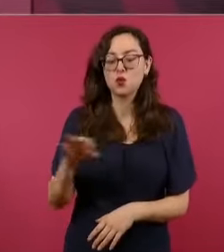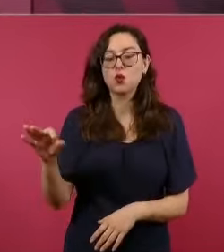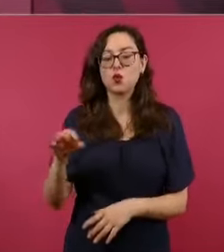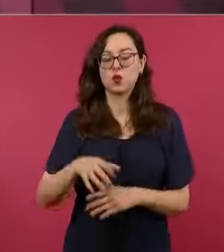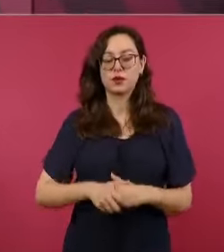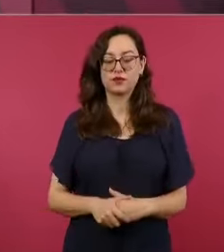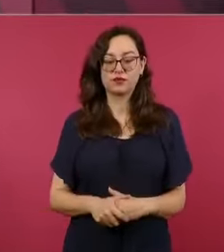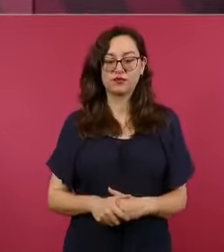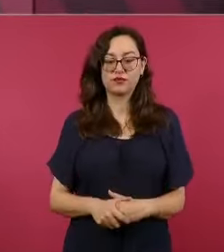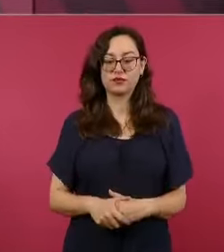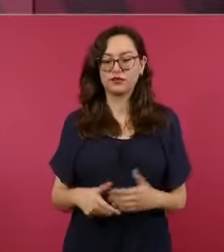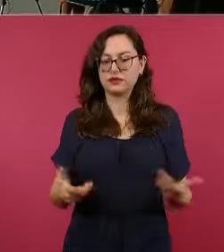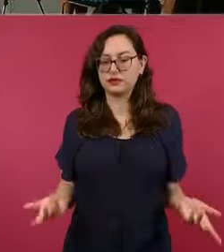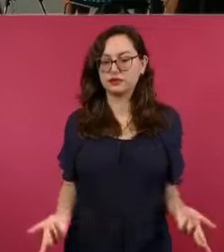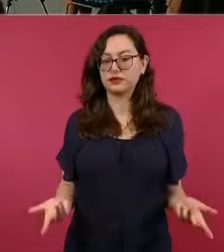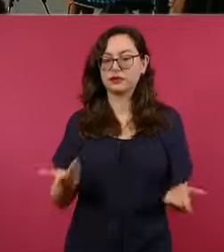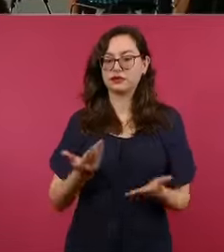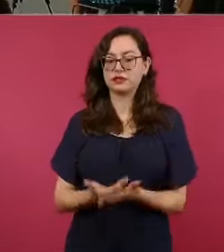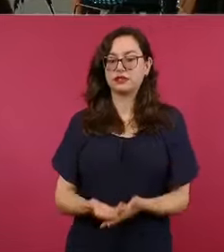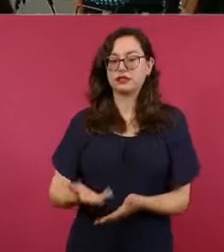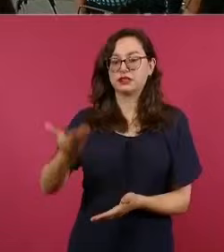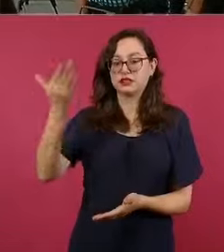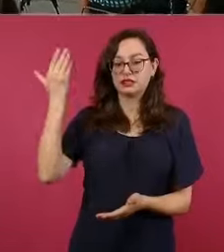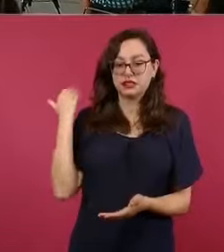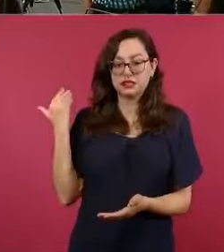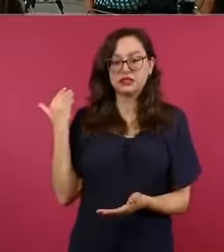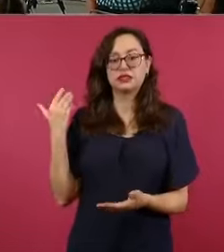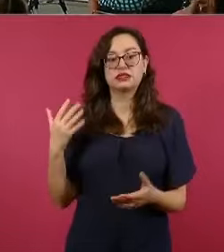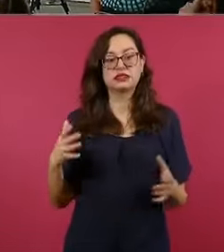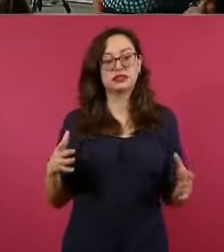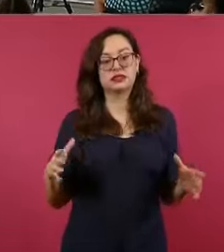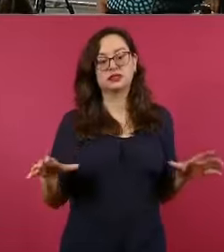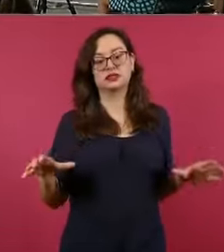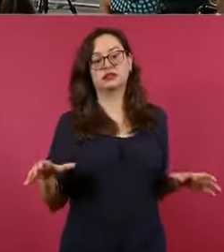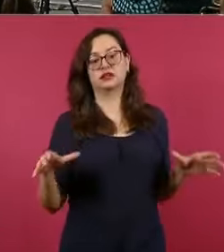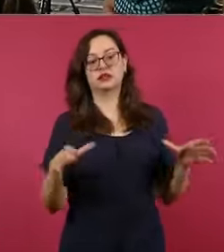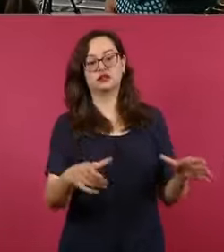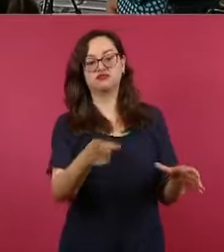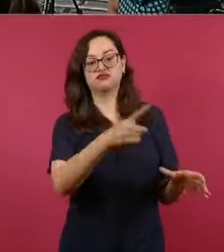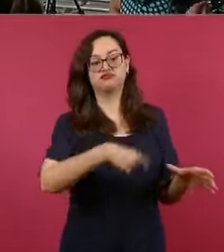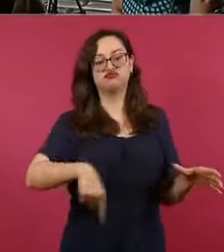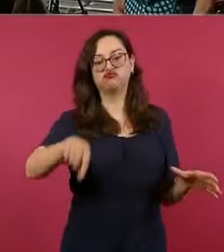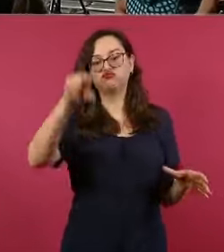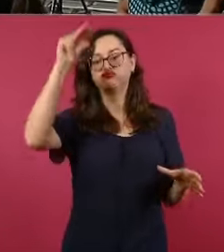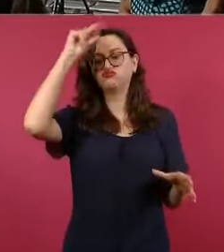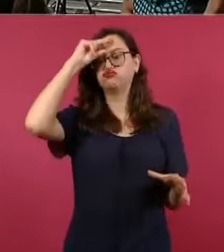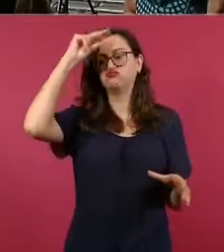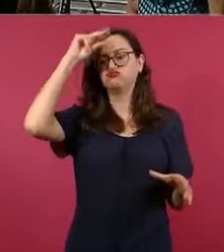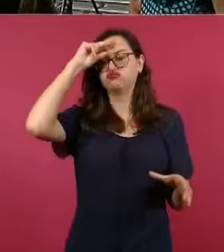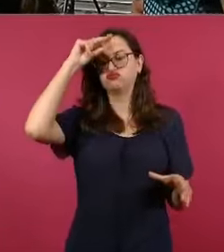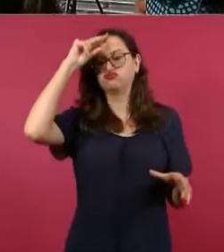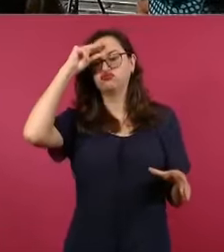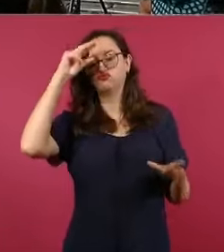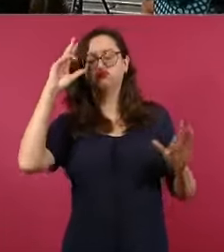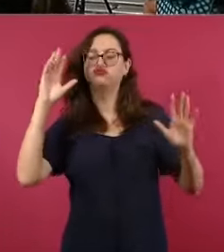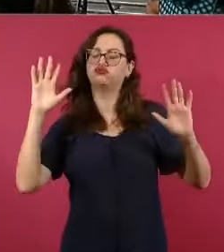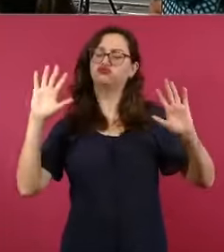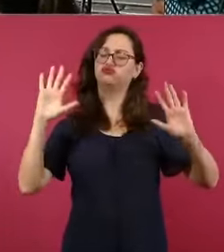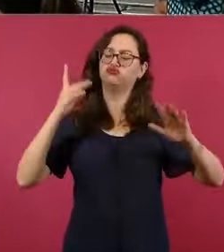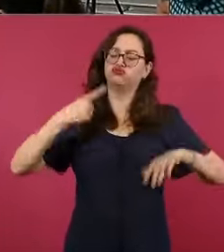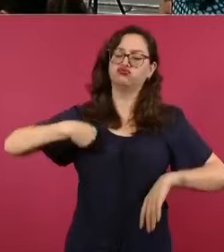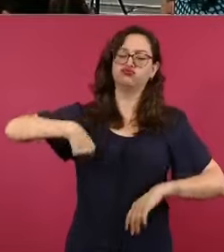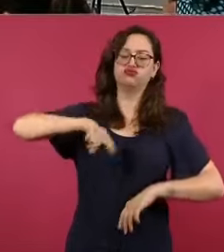muchos pseudointelectuales engañaban que eran independientes